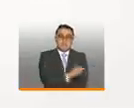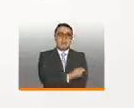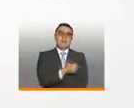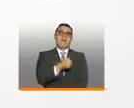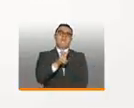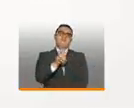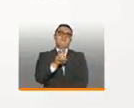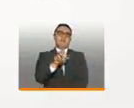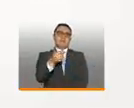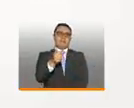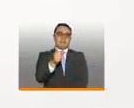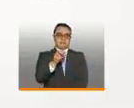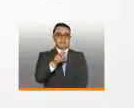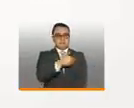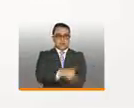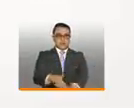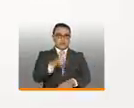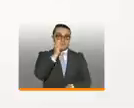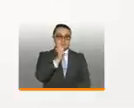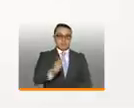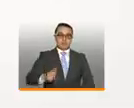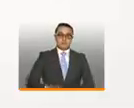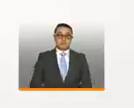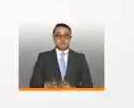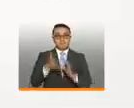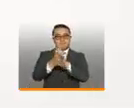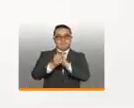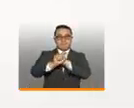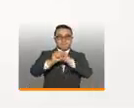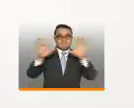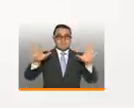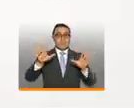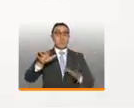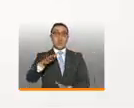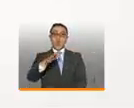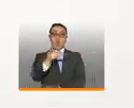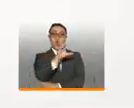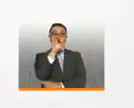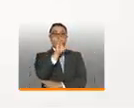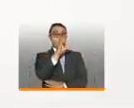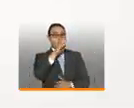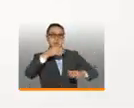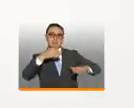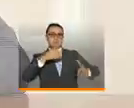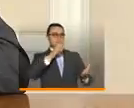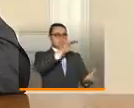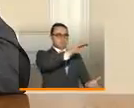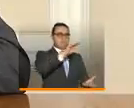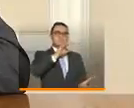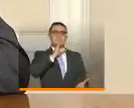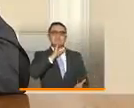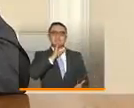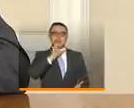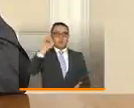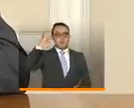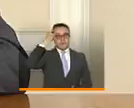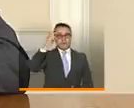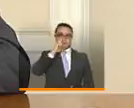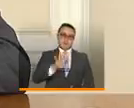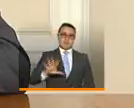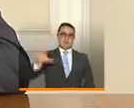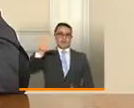importante aclarar aquí a los colombianos que estas vacunas han sido adquiridas por el gobierno